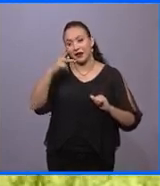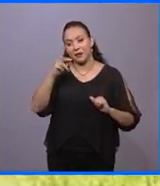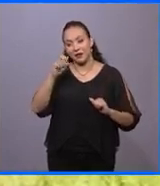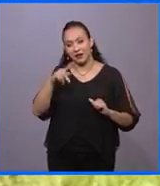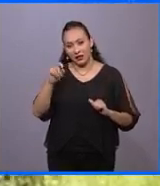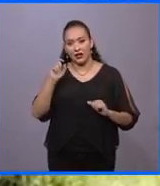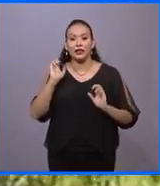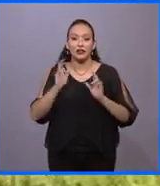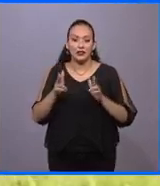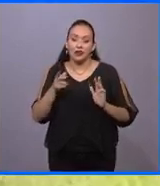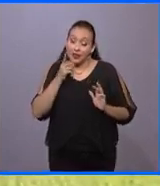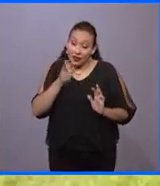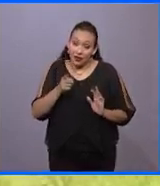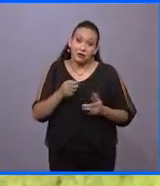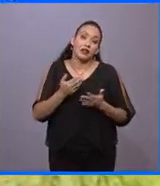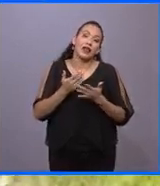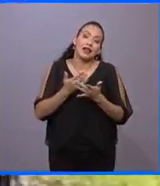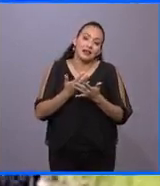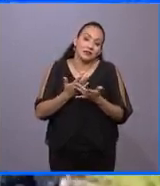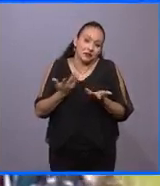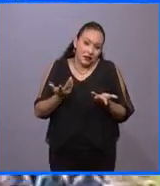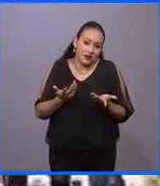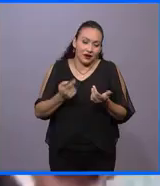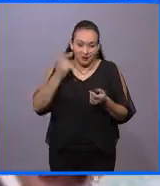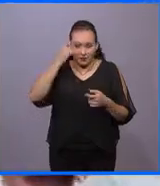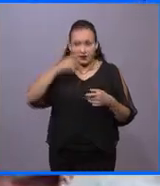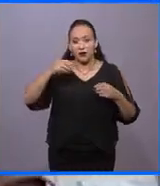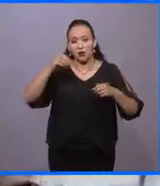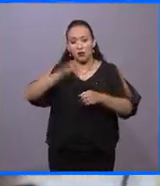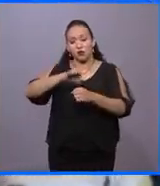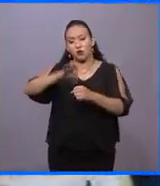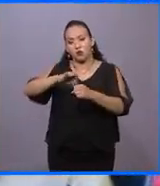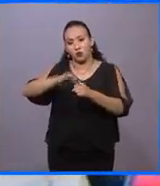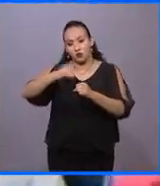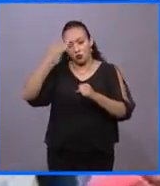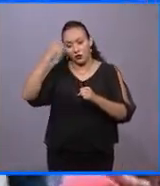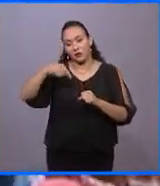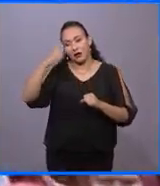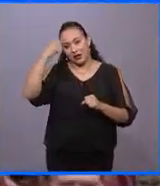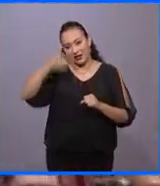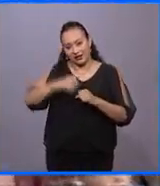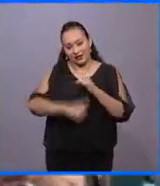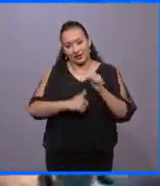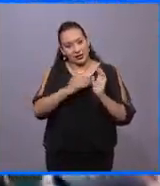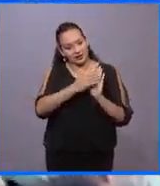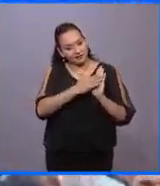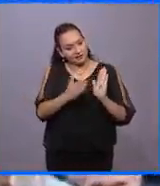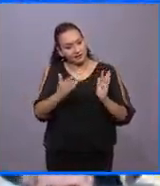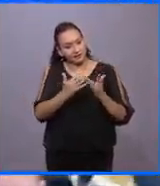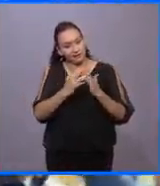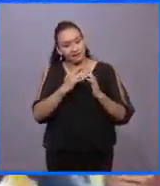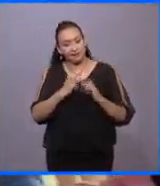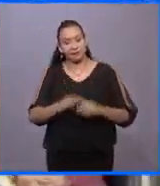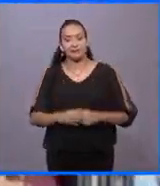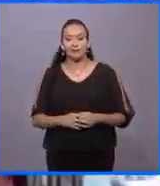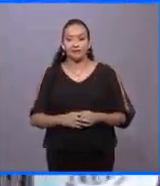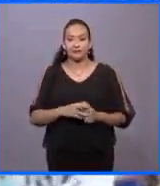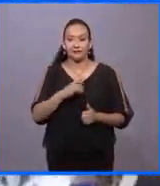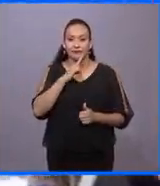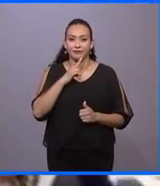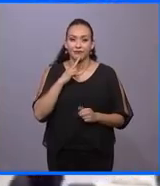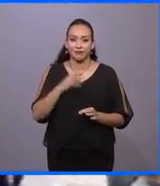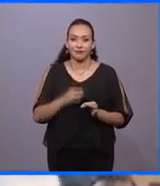quedó sujeta a que se convoque a elecciones extraordinarias durante el presente año. Para el canal del Poder Judicial